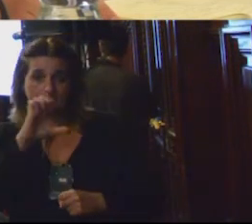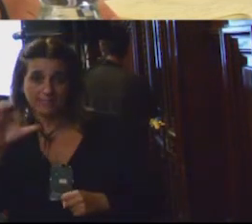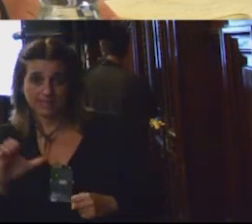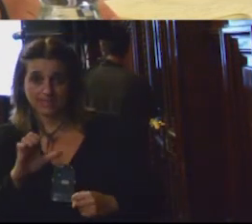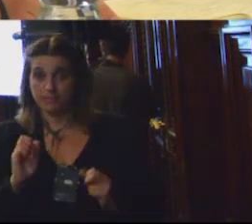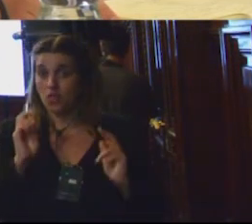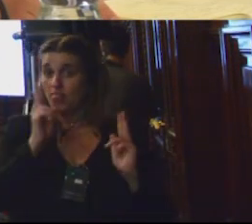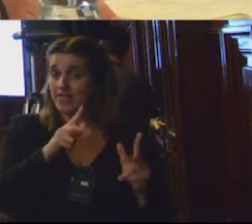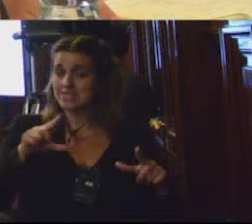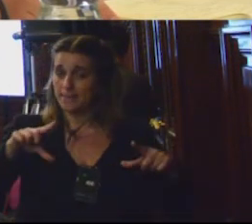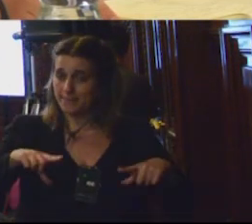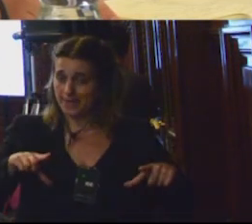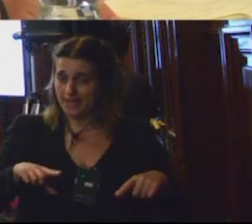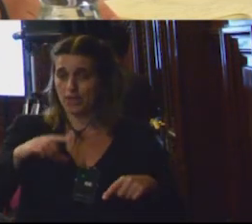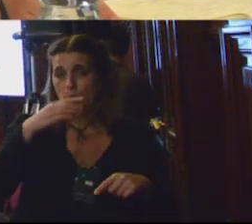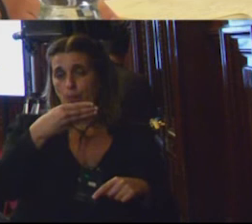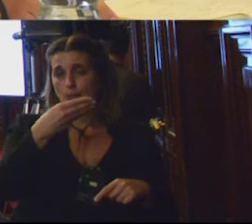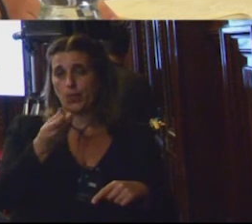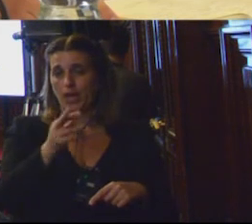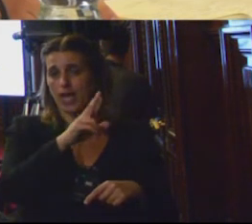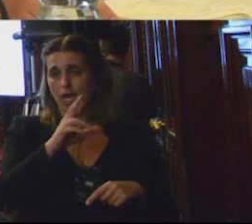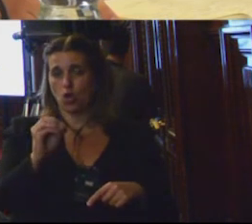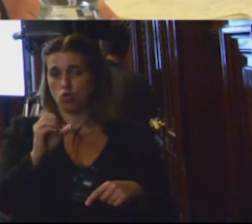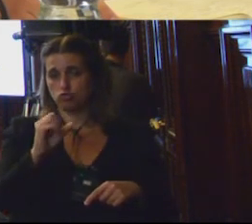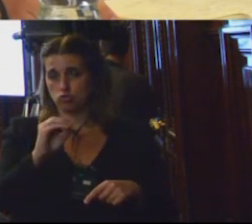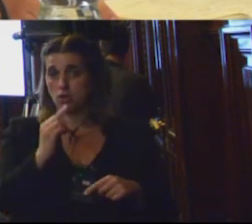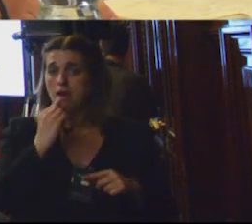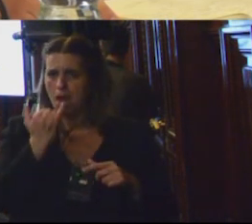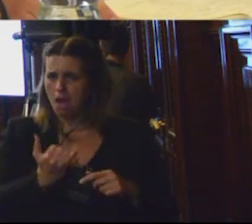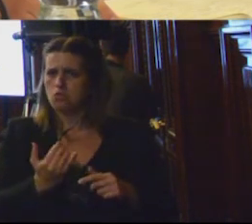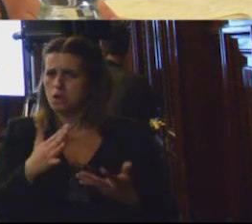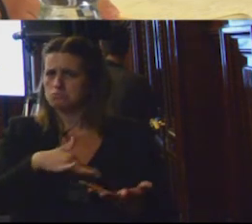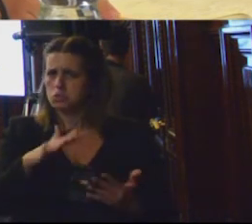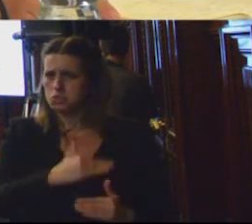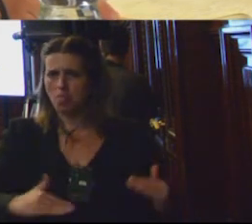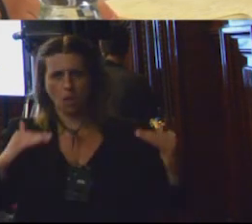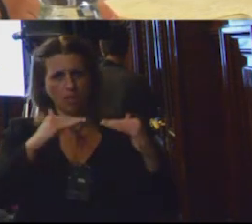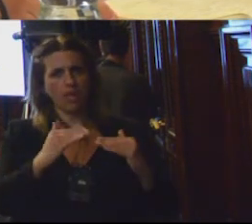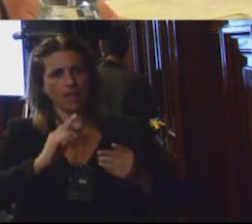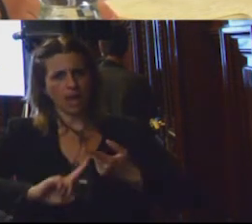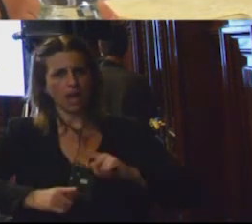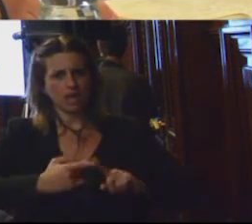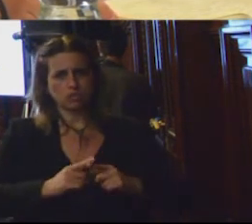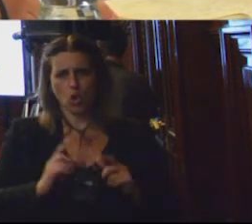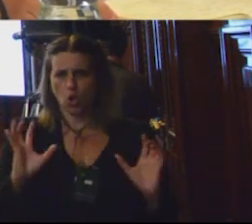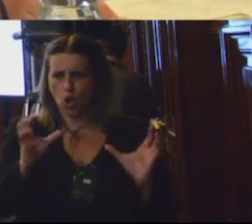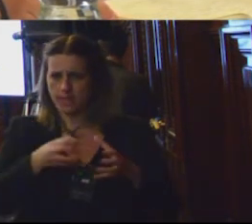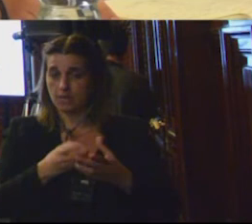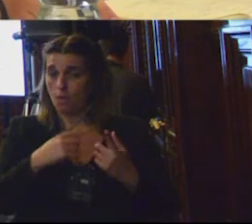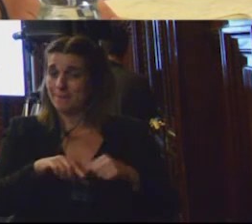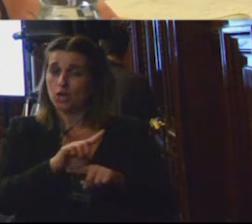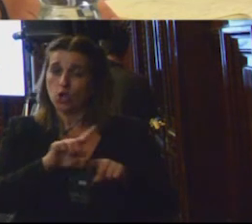ministro Barroso, existe una situación de igualdad en la relación colectiva, pero no en la